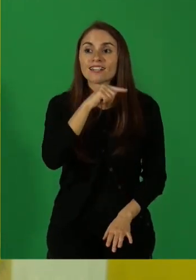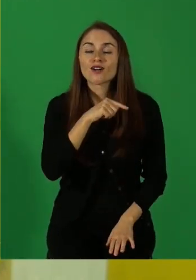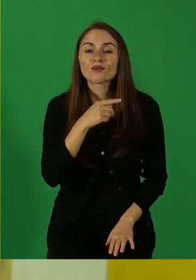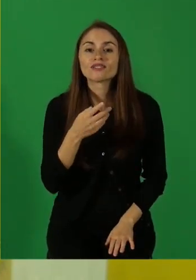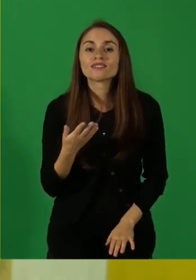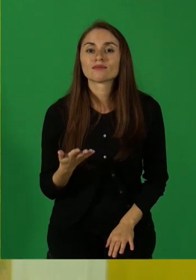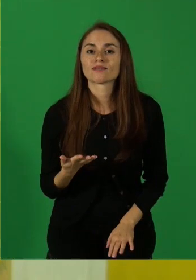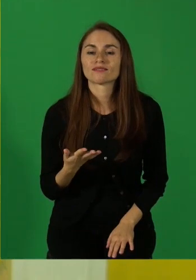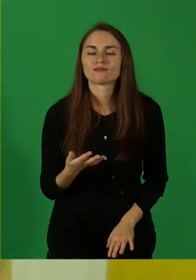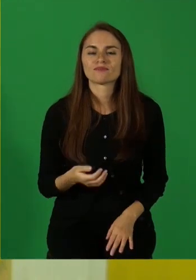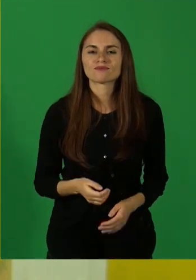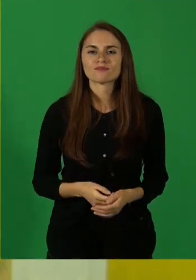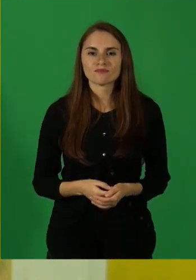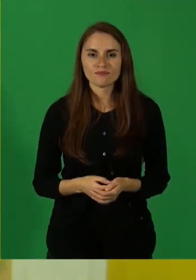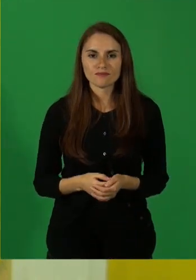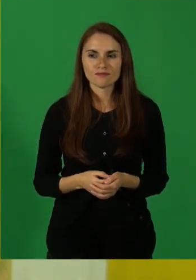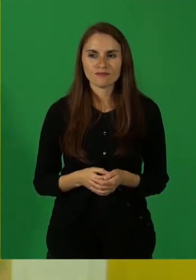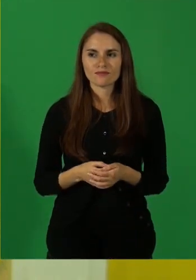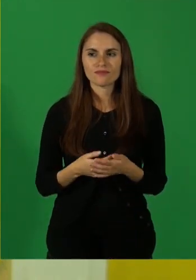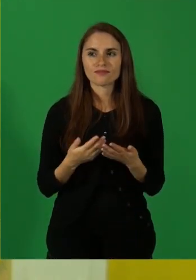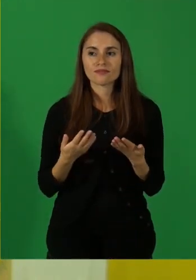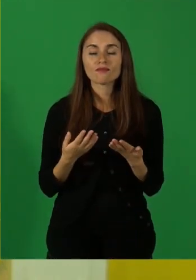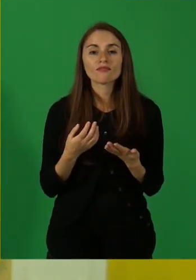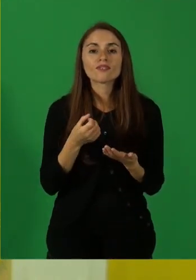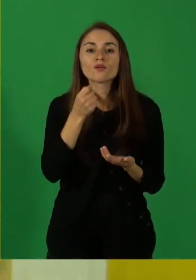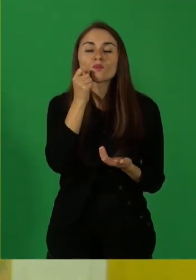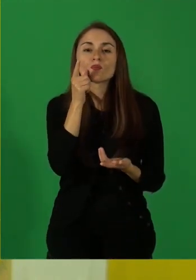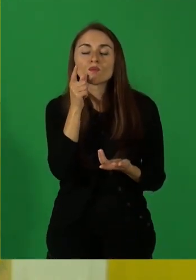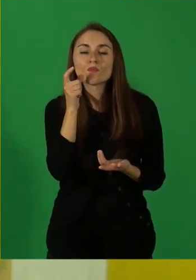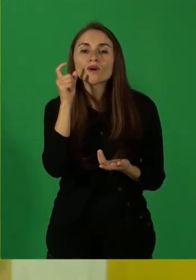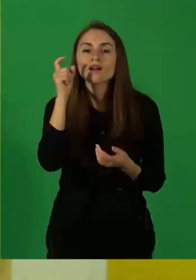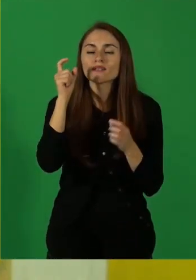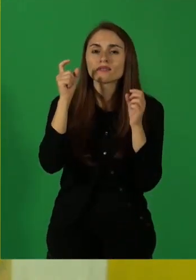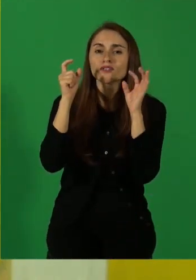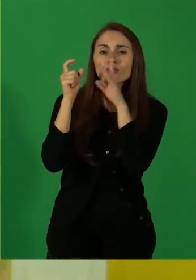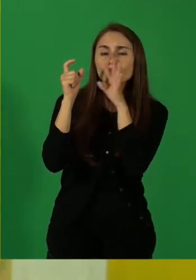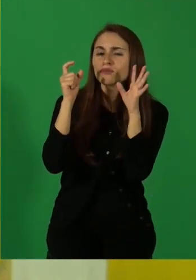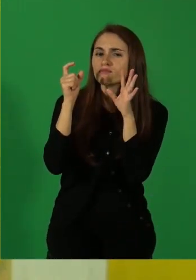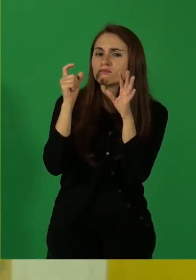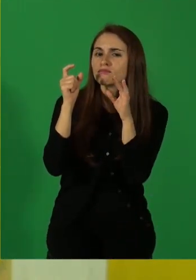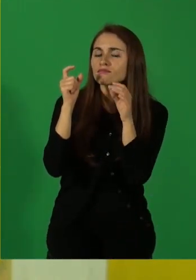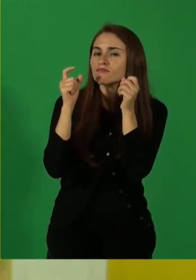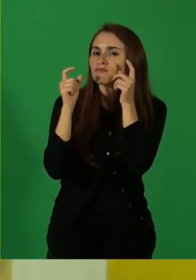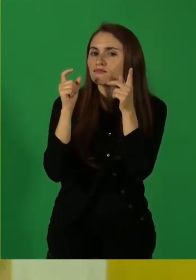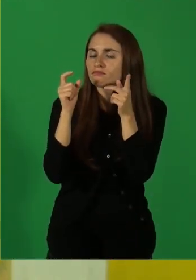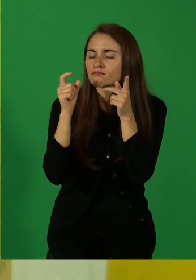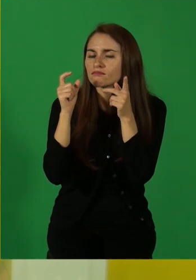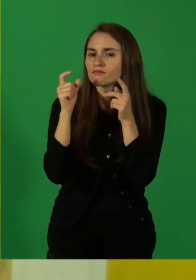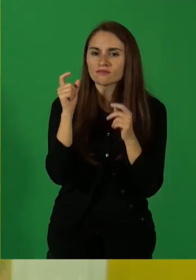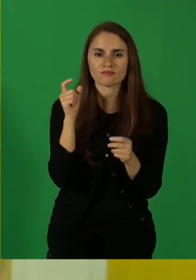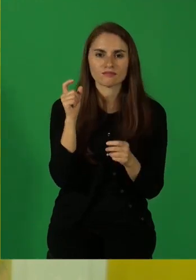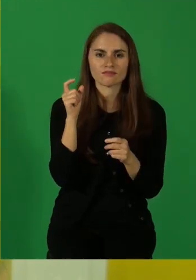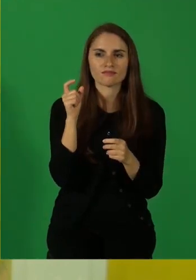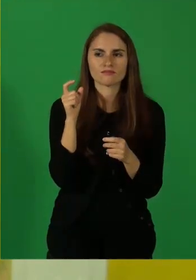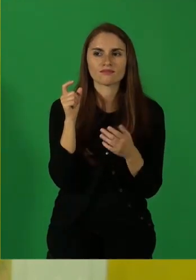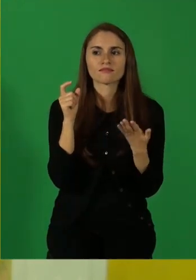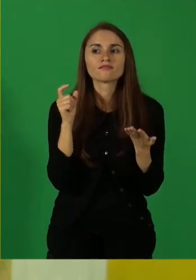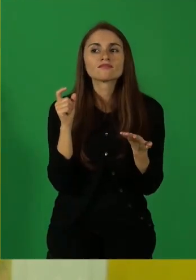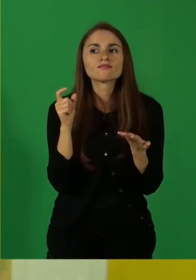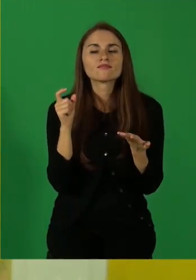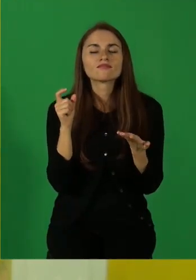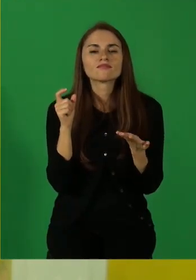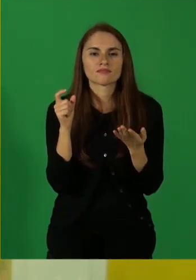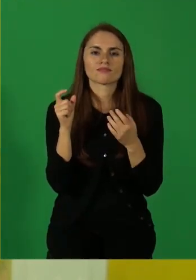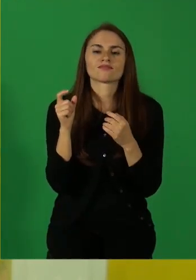que nos queda. ¿Qué ficha vas a ocupar? 75 negativo dividido en 3 positivo. ¿Cuál ficha nos va a quedar